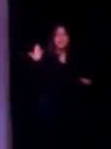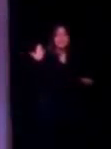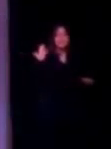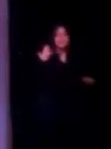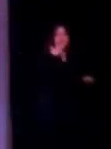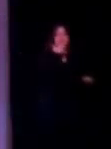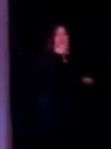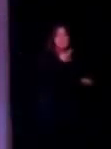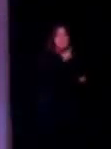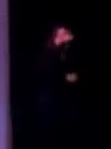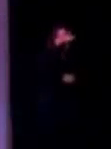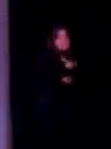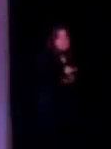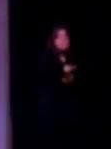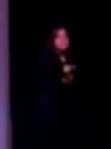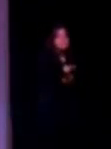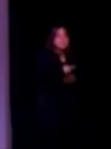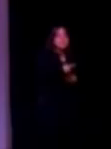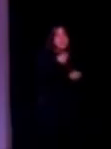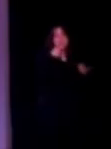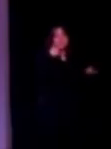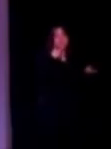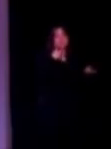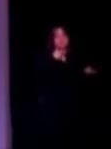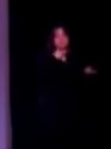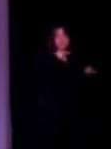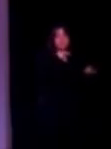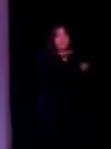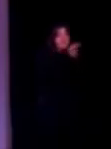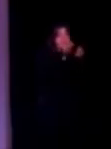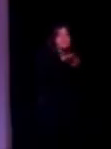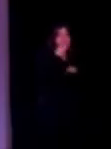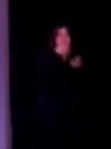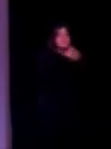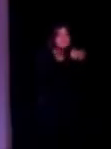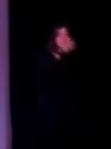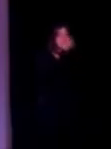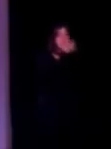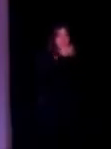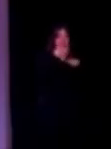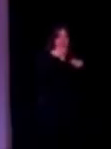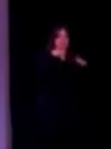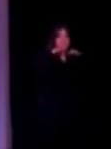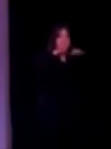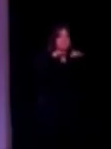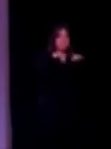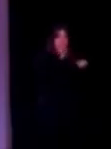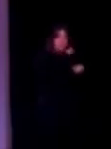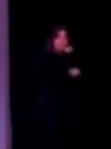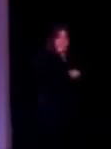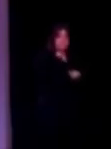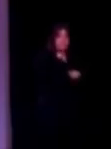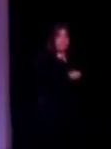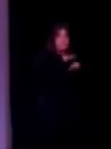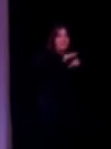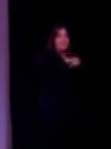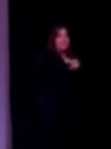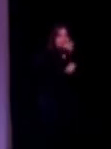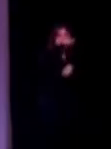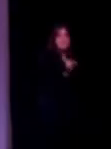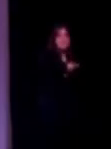organismo en una persona, en el pleno sentido de la palabra, es el acto socialmente individualizador de acogerlo en el contexto público